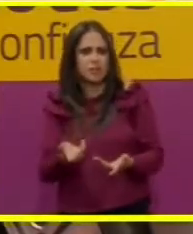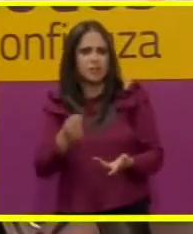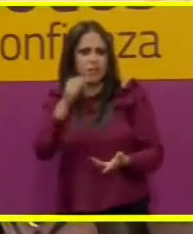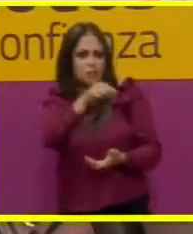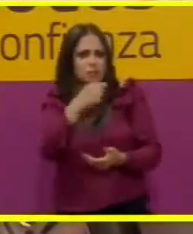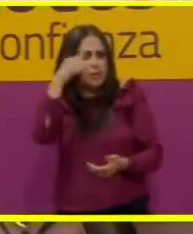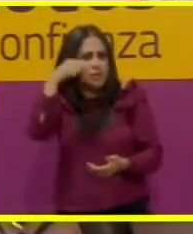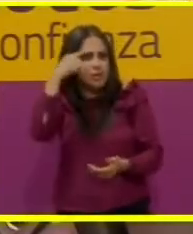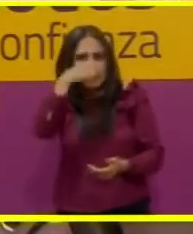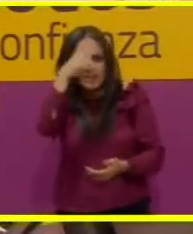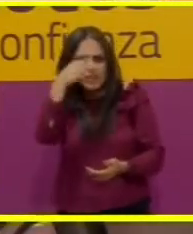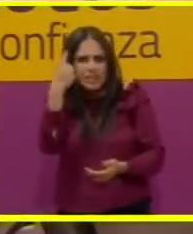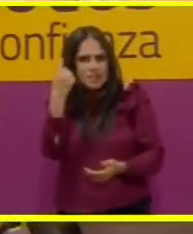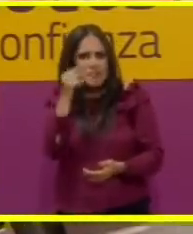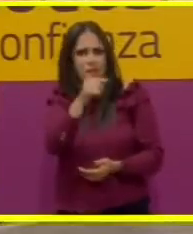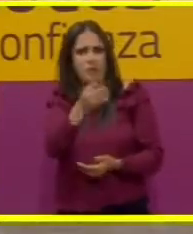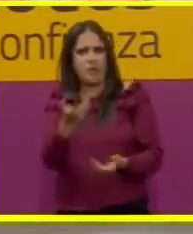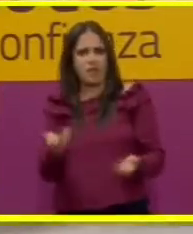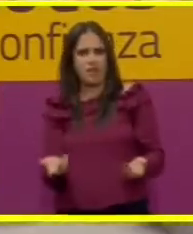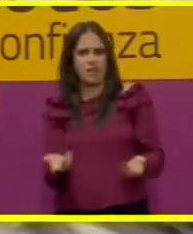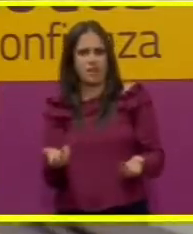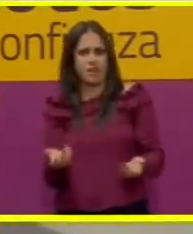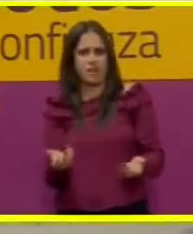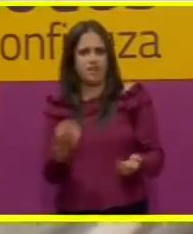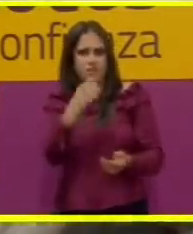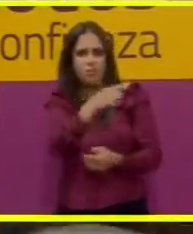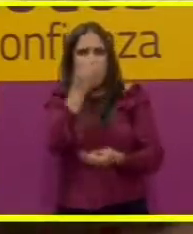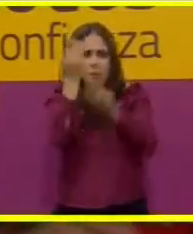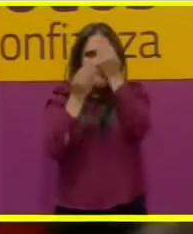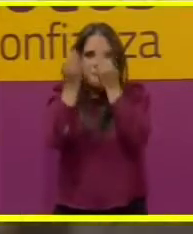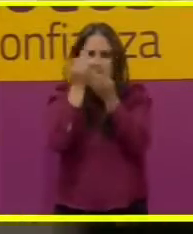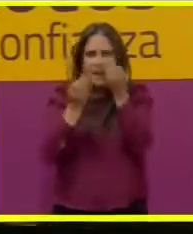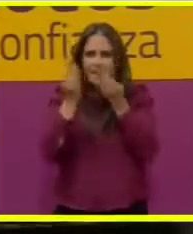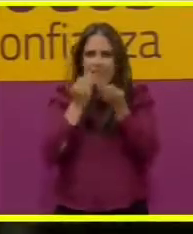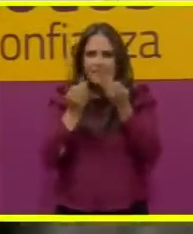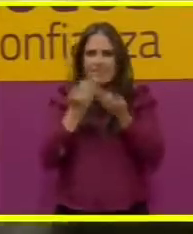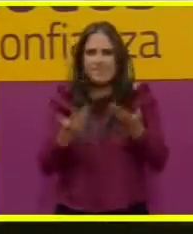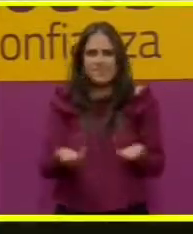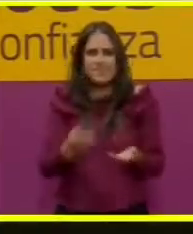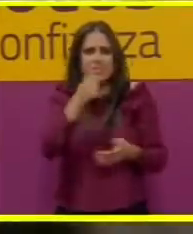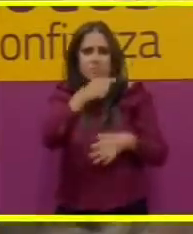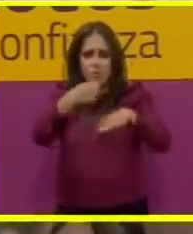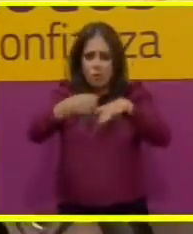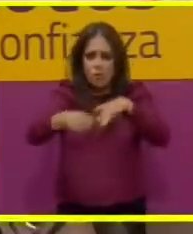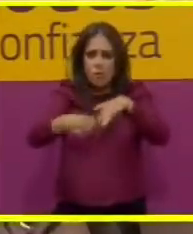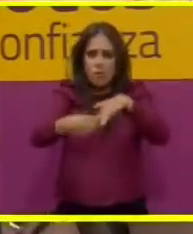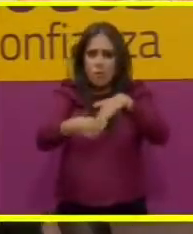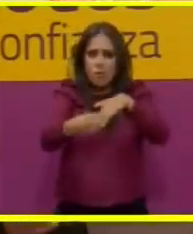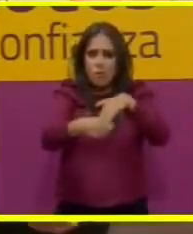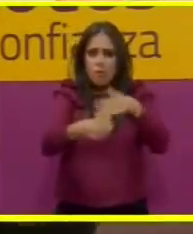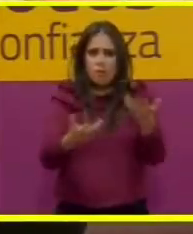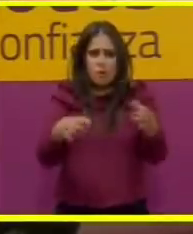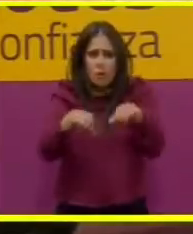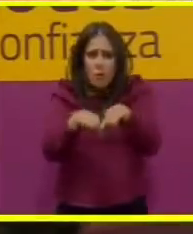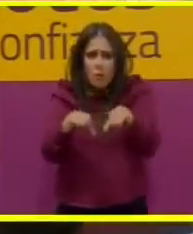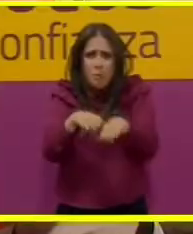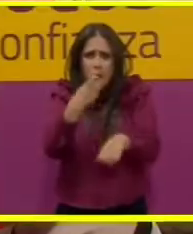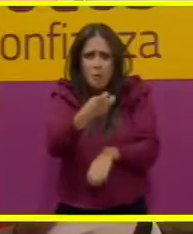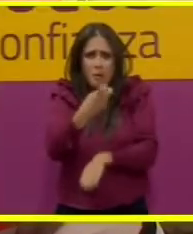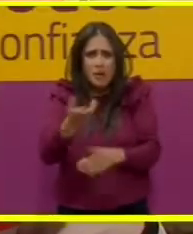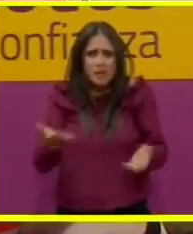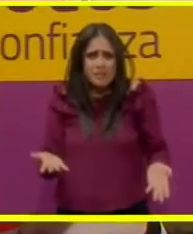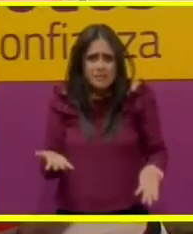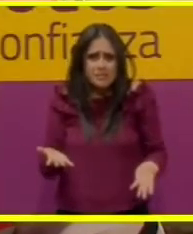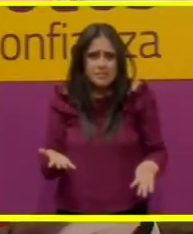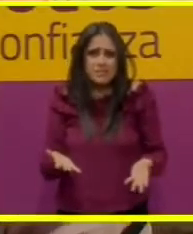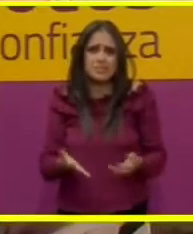traes rímel, güey. Traes maquillaje, traes las uñas pintadas, ¿cómo es eso?